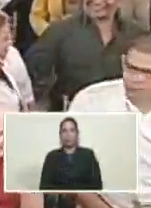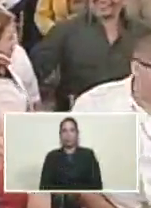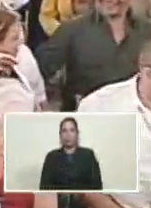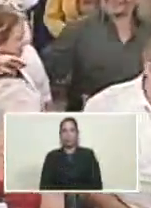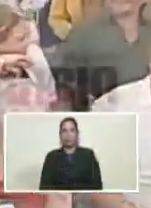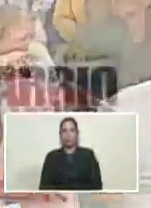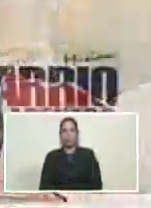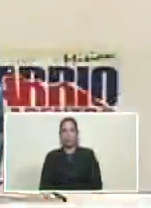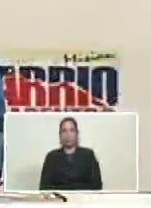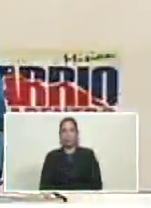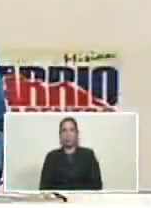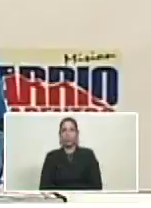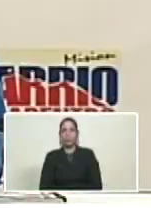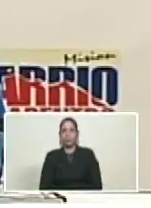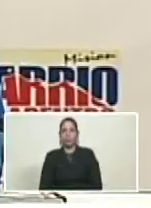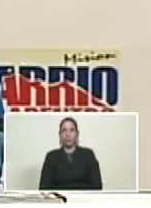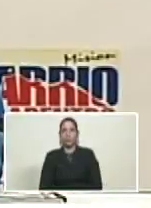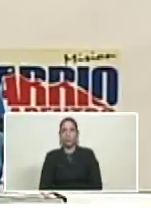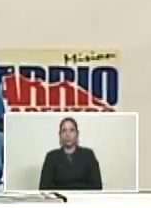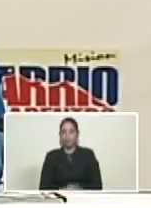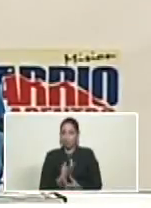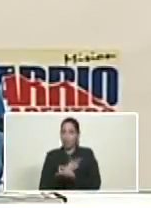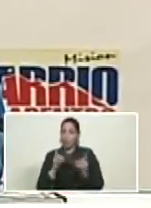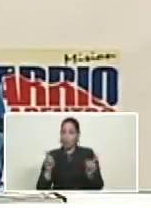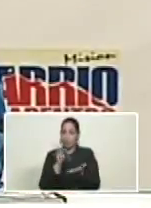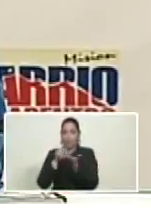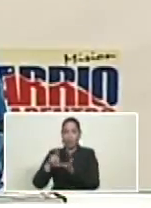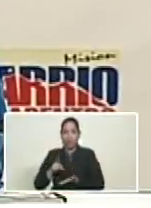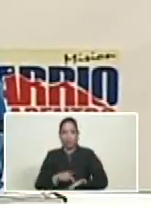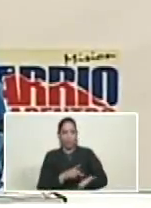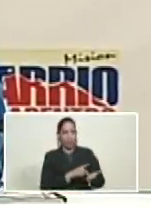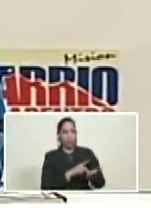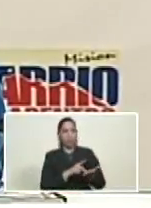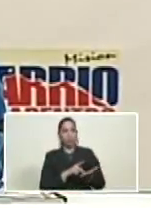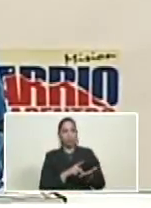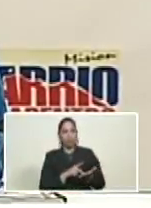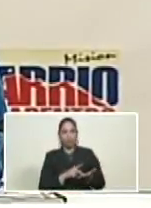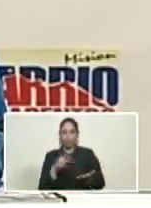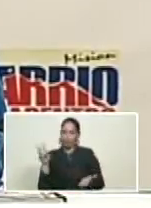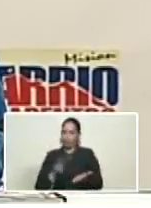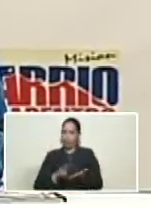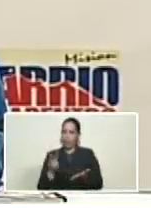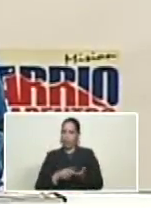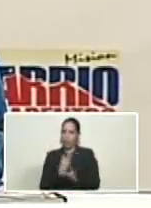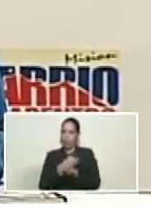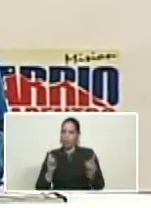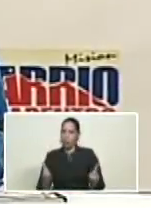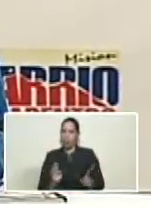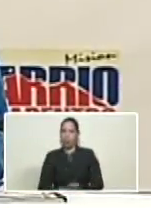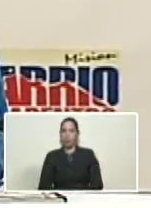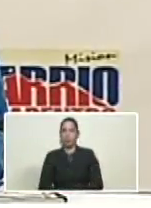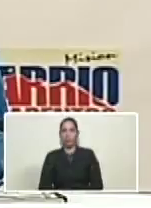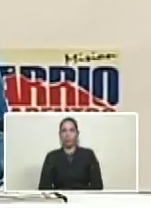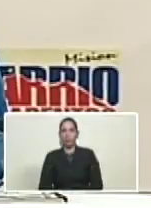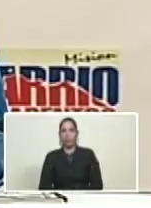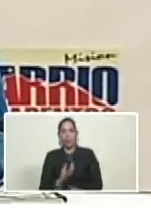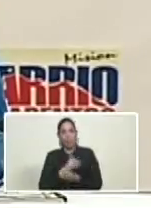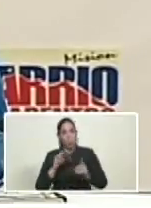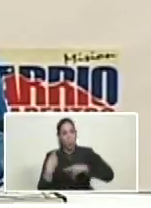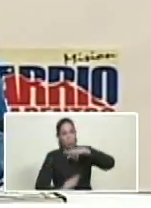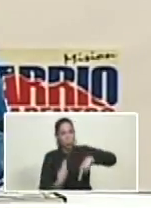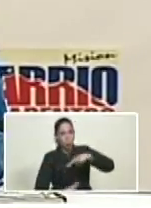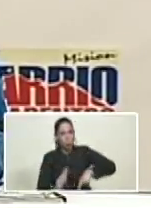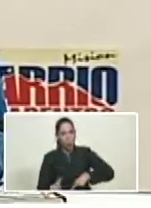vale la pena la democracia participativa y protagónica, la democracia verdadera. La democracia revolucionaria la